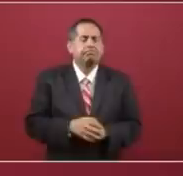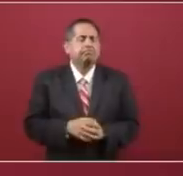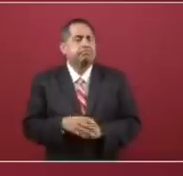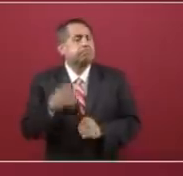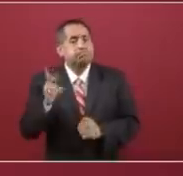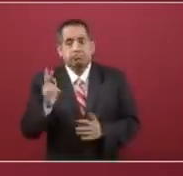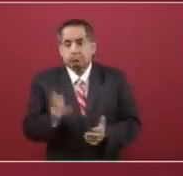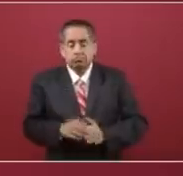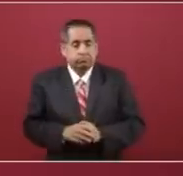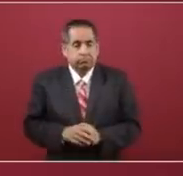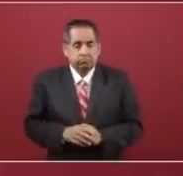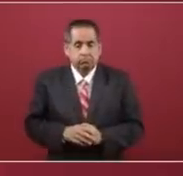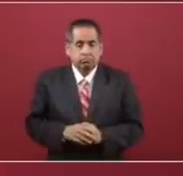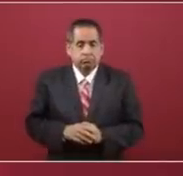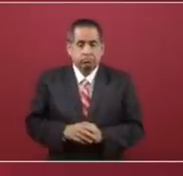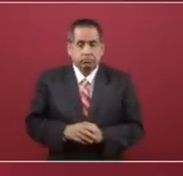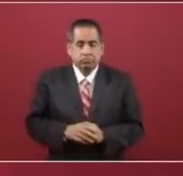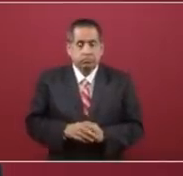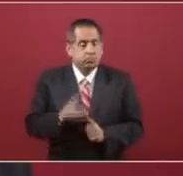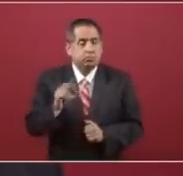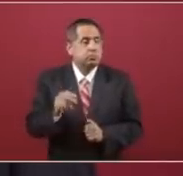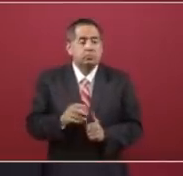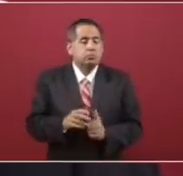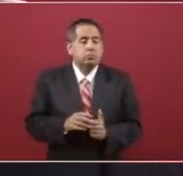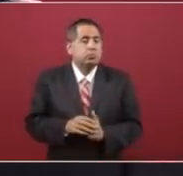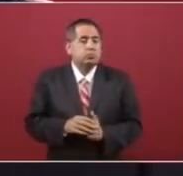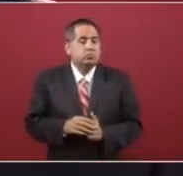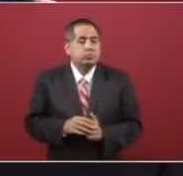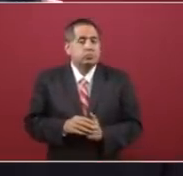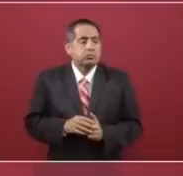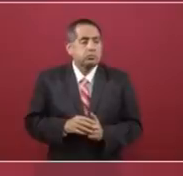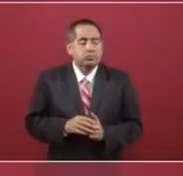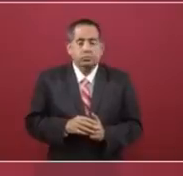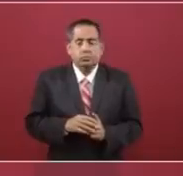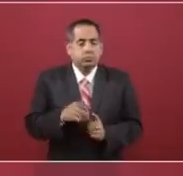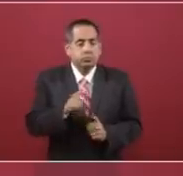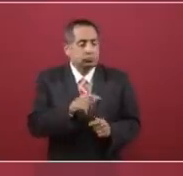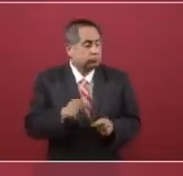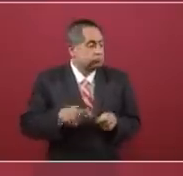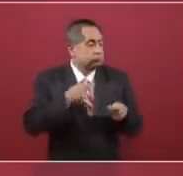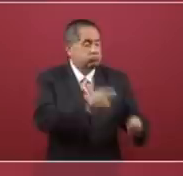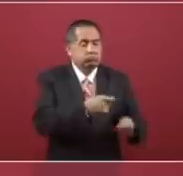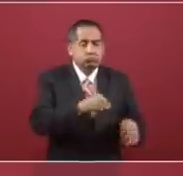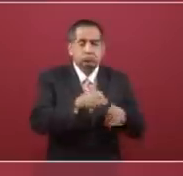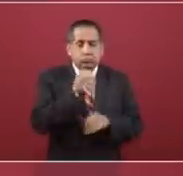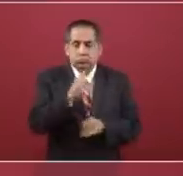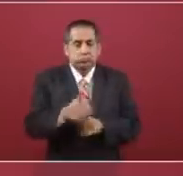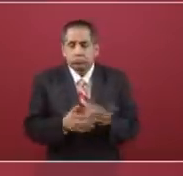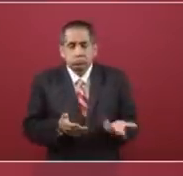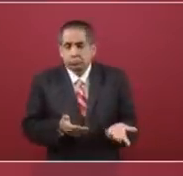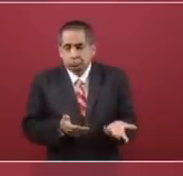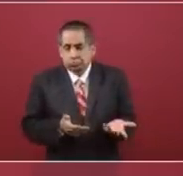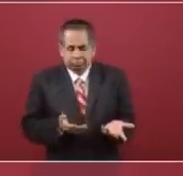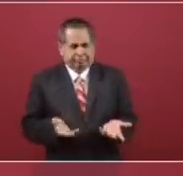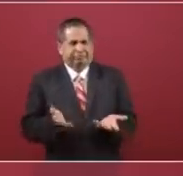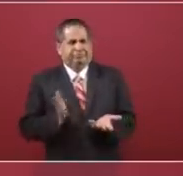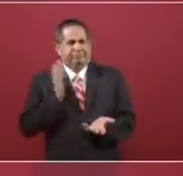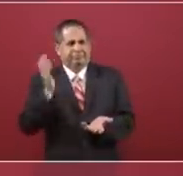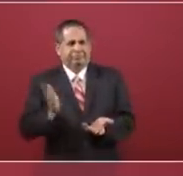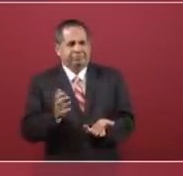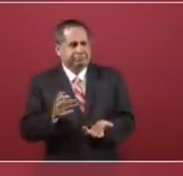Pero no se les eh ocupaba cuando había